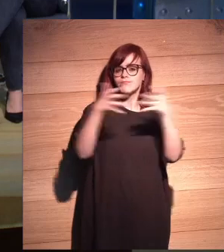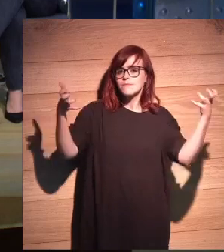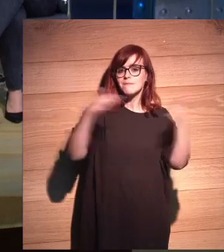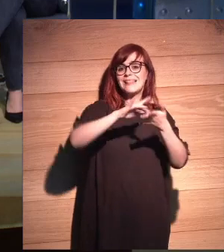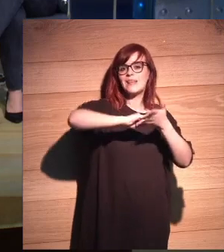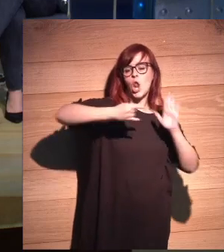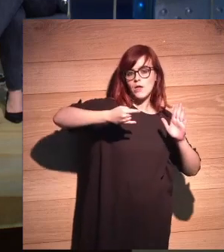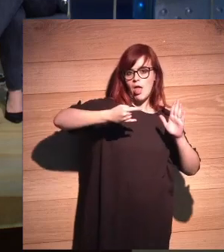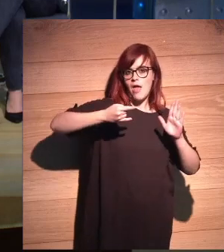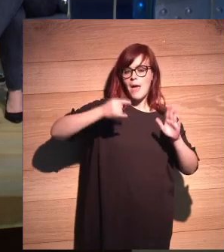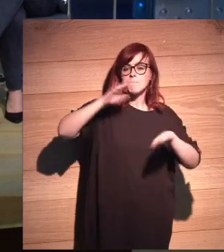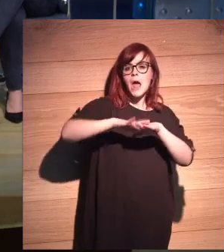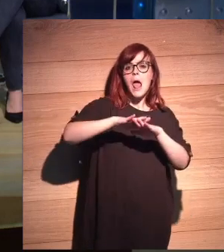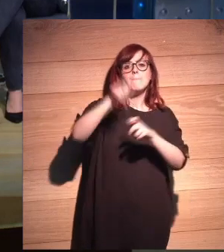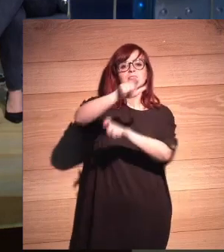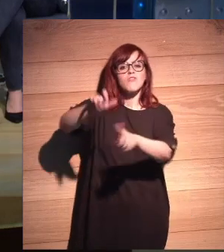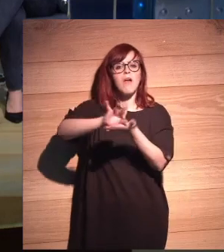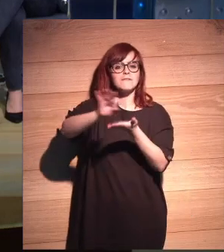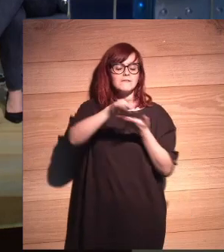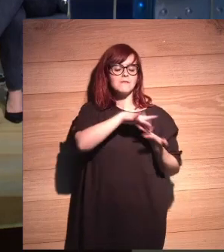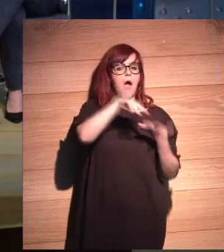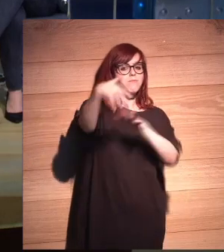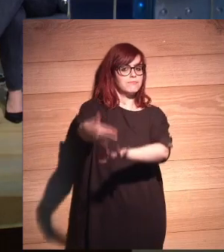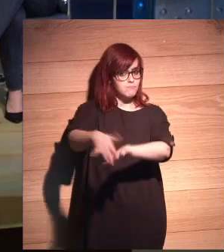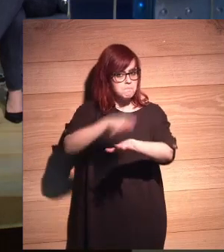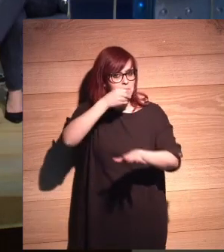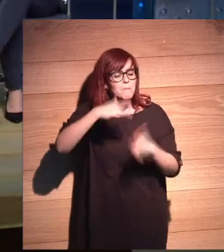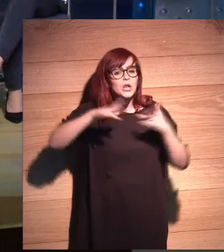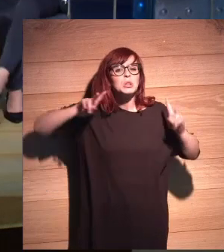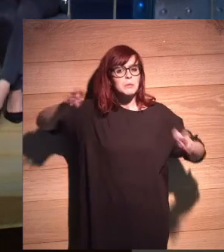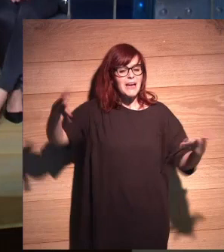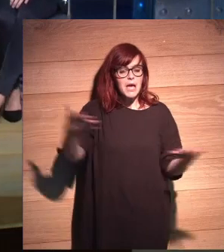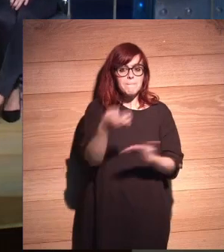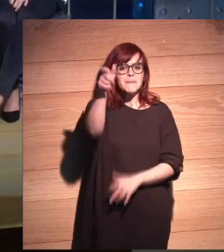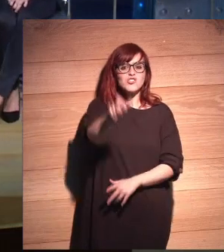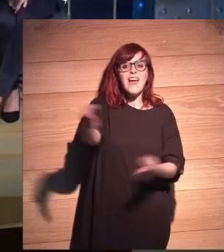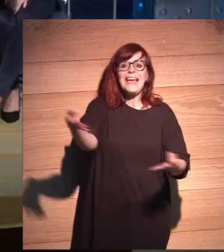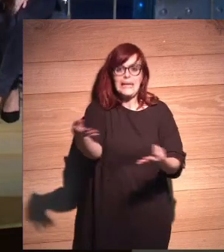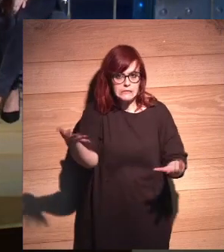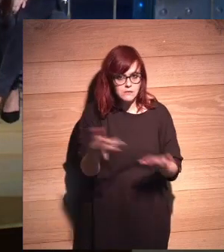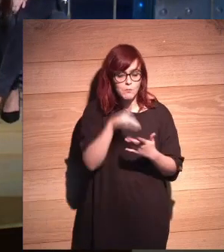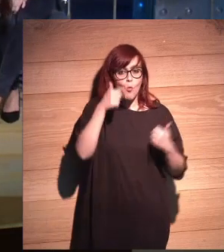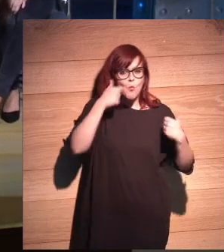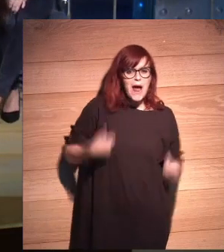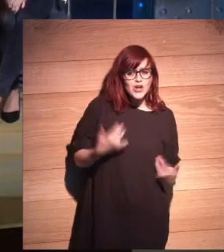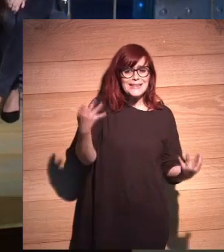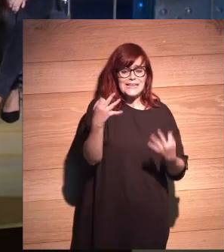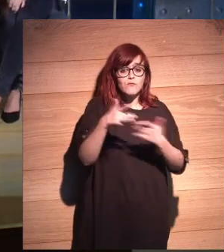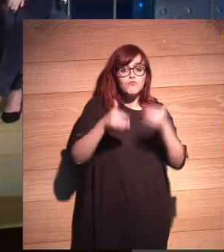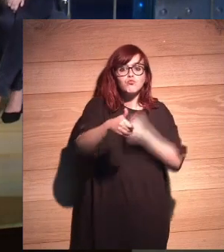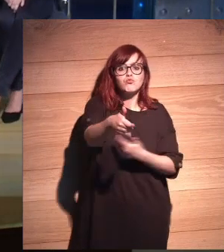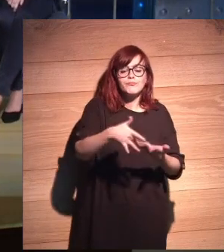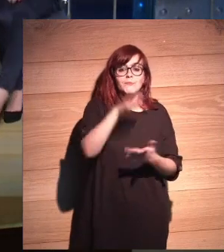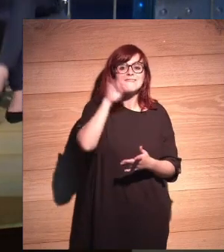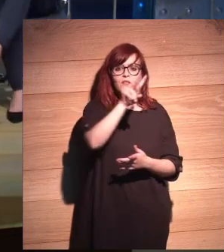las tecnologías al servicio de las personas. Pero claro, el primer tema es, bueno, ¿y qué es una persona? ¿Qué es el ser humano? ¿Qué va a ser el ser